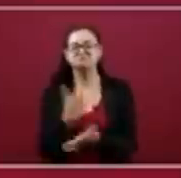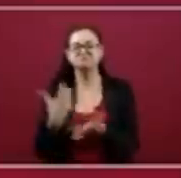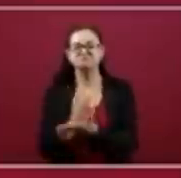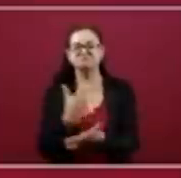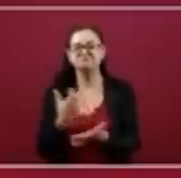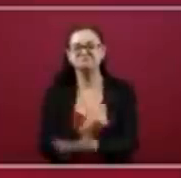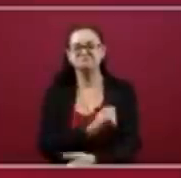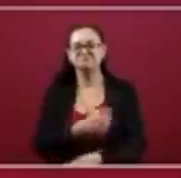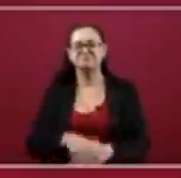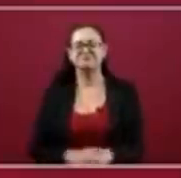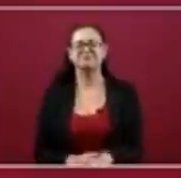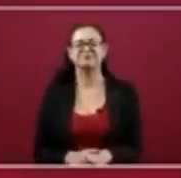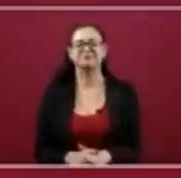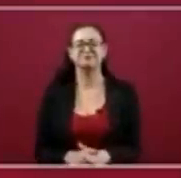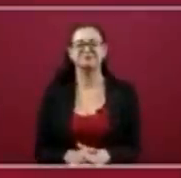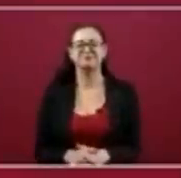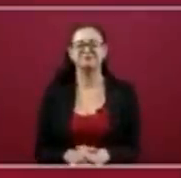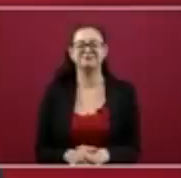Tenemos primer lugar